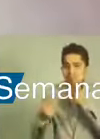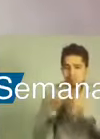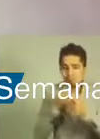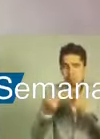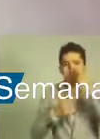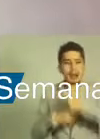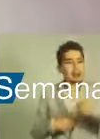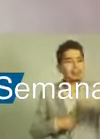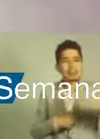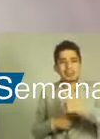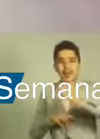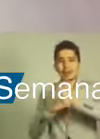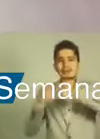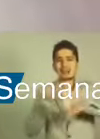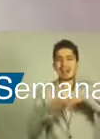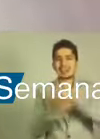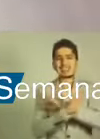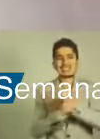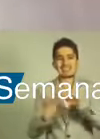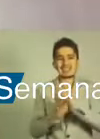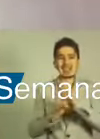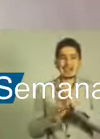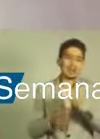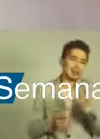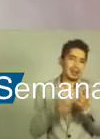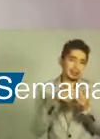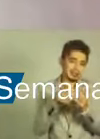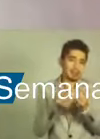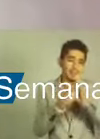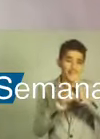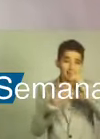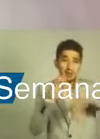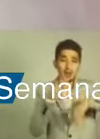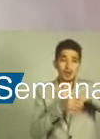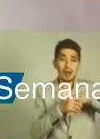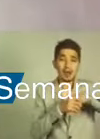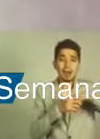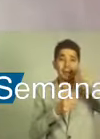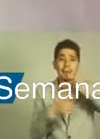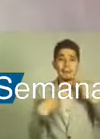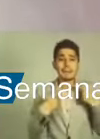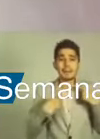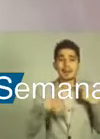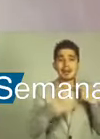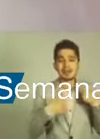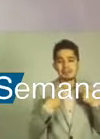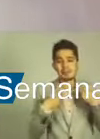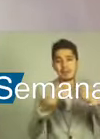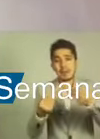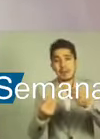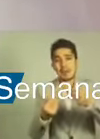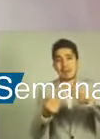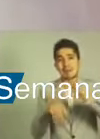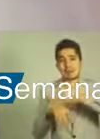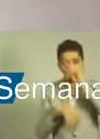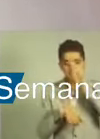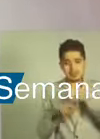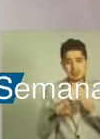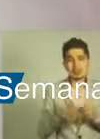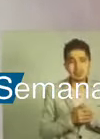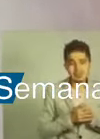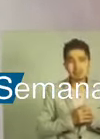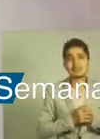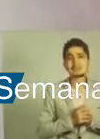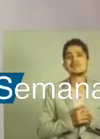traslados, que son el vehículo favorito para el tema del contagio. Vamos